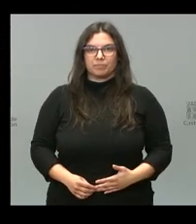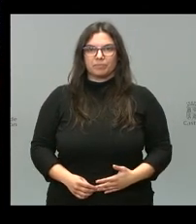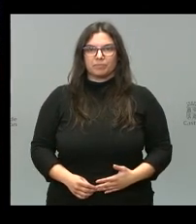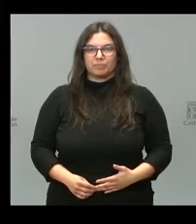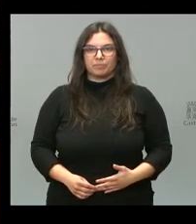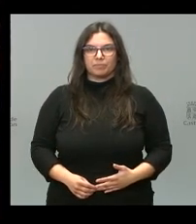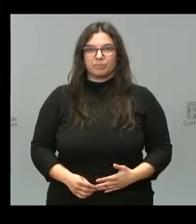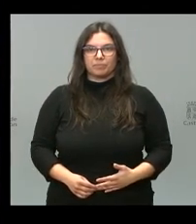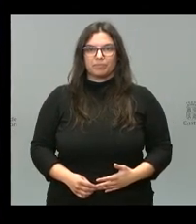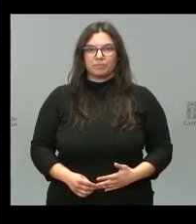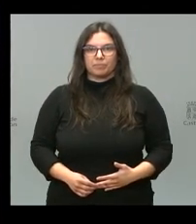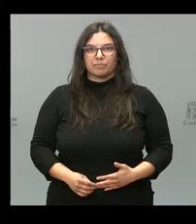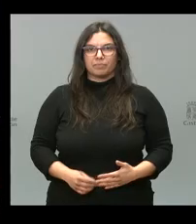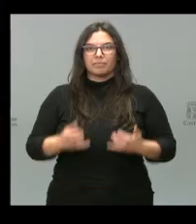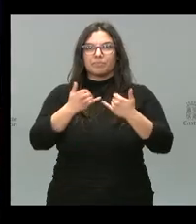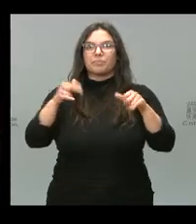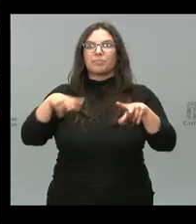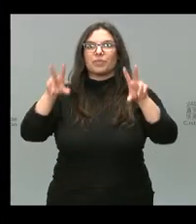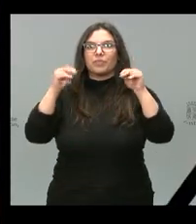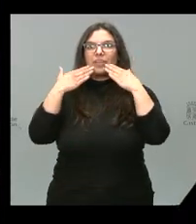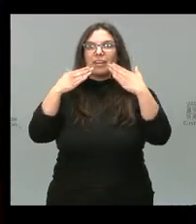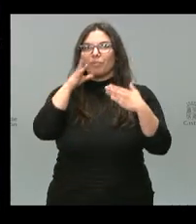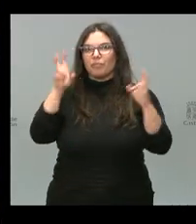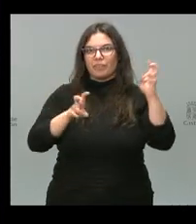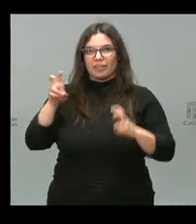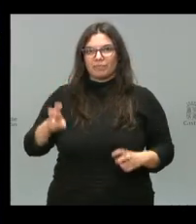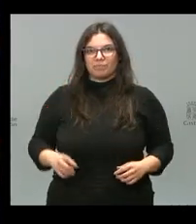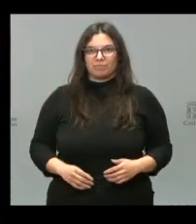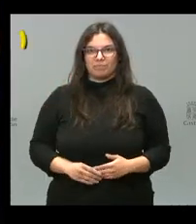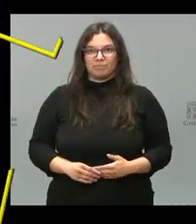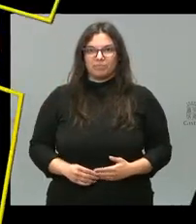el acto ha concluido Muchas gracias a todos por su asistencia